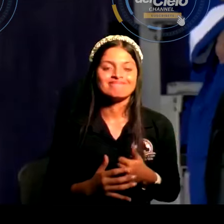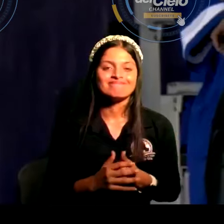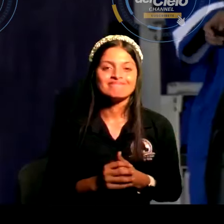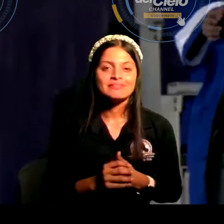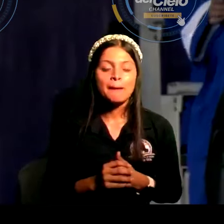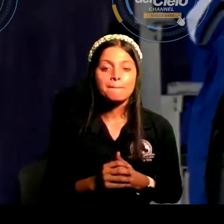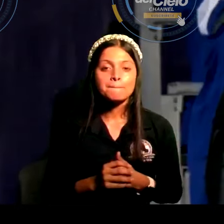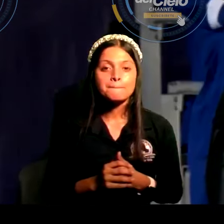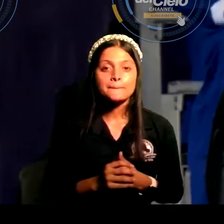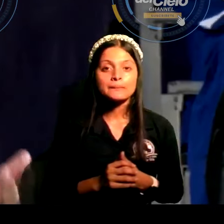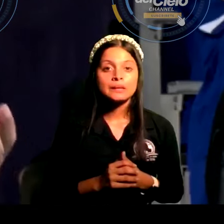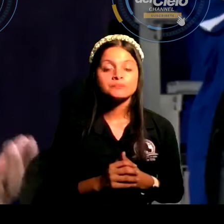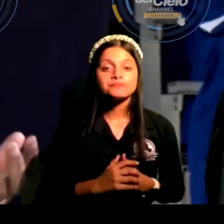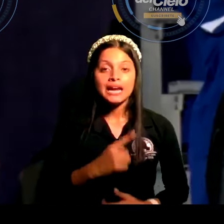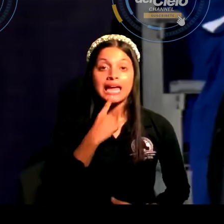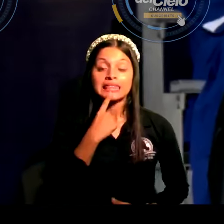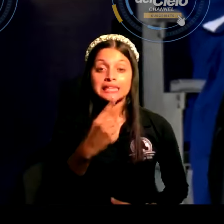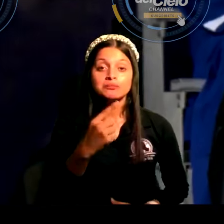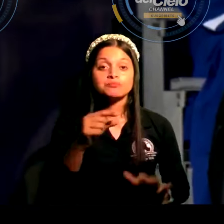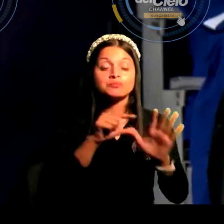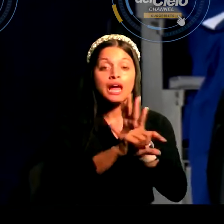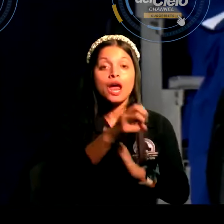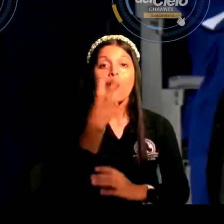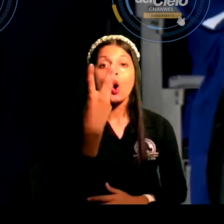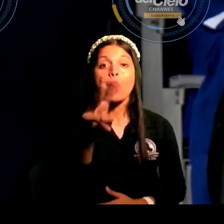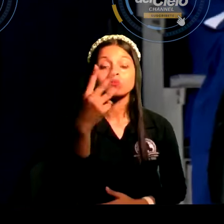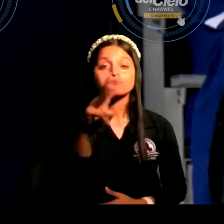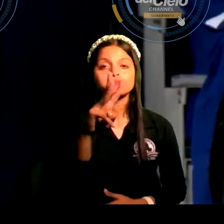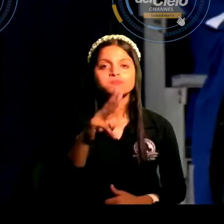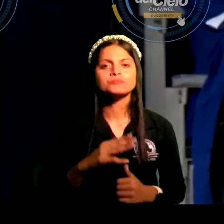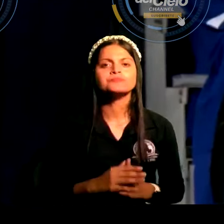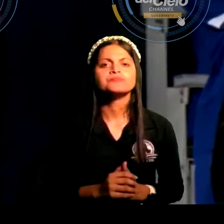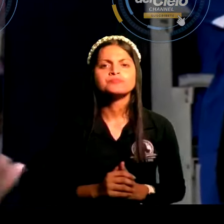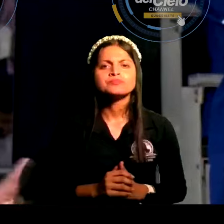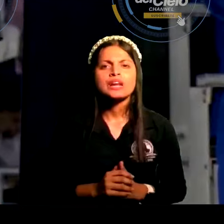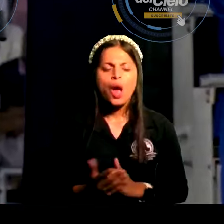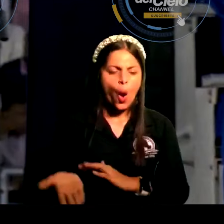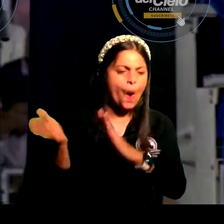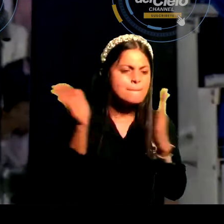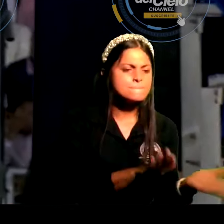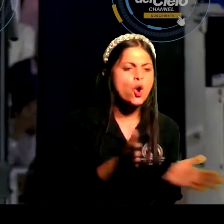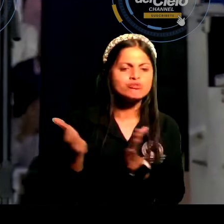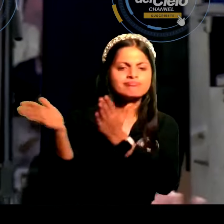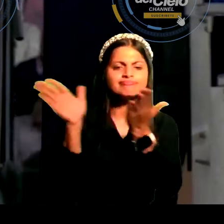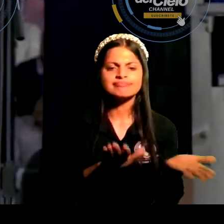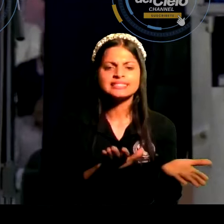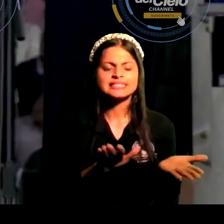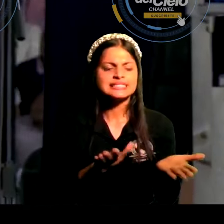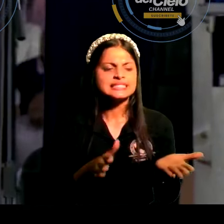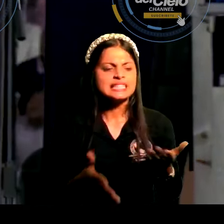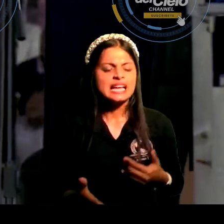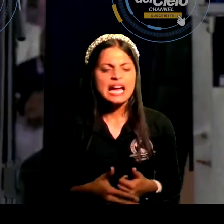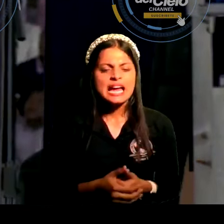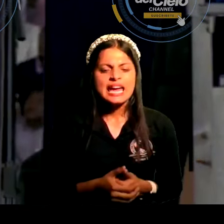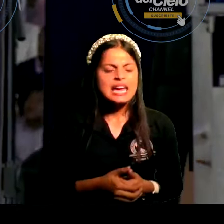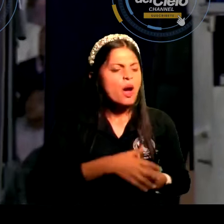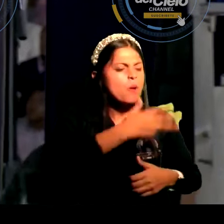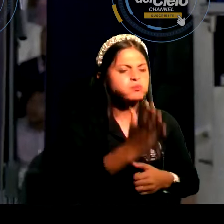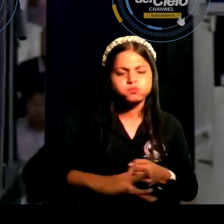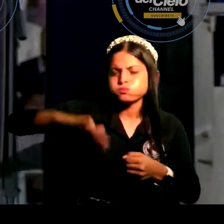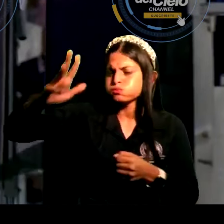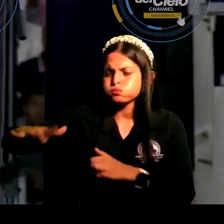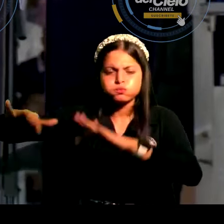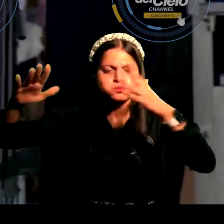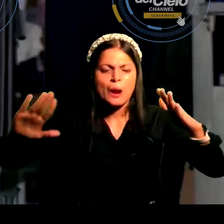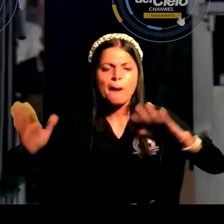el verso 13: y el mar entregó sus muertos que había en él, y la muerte y el Hades entregaron